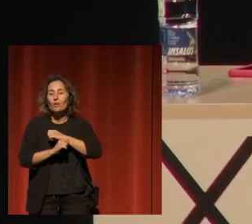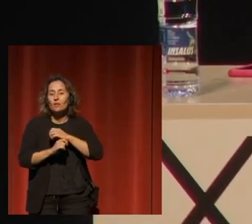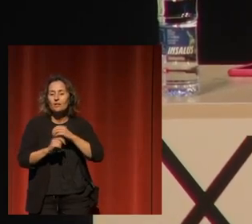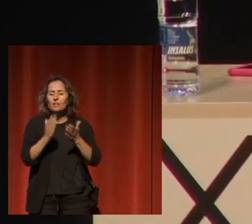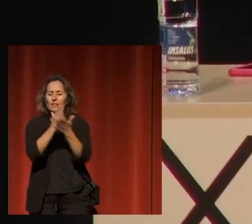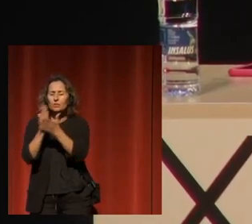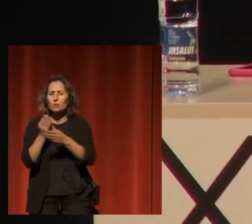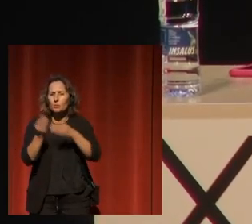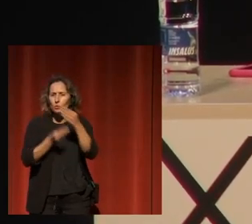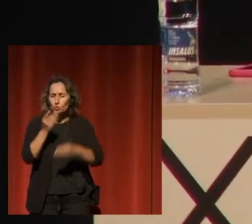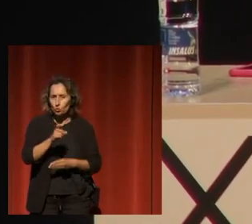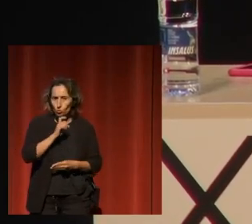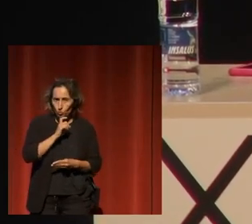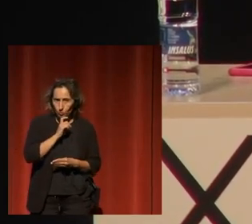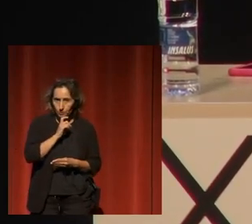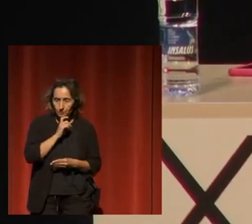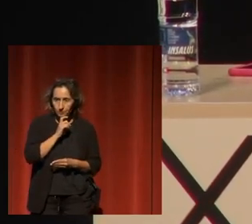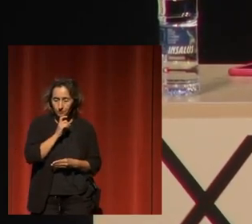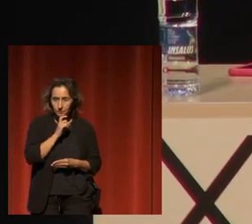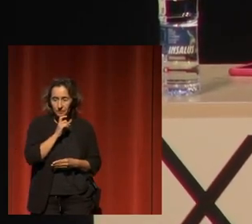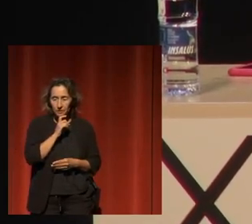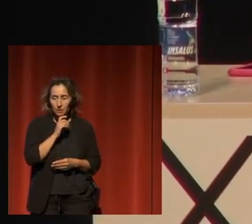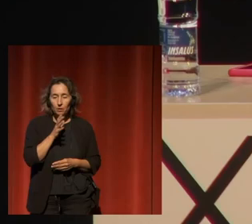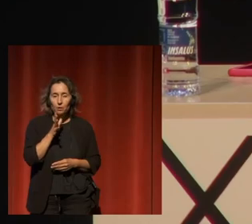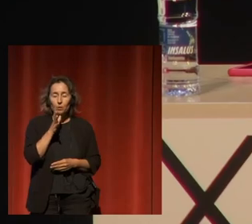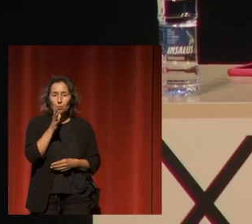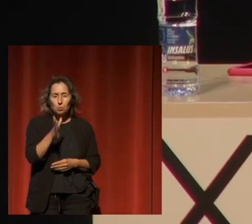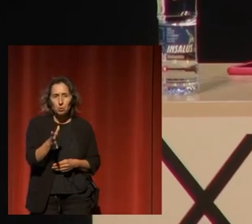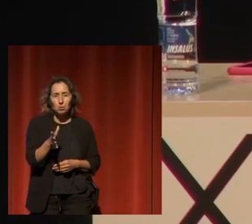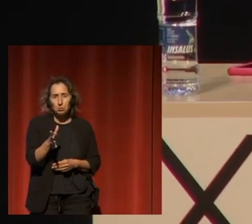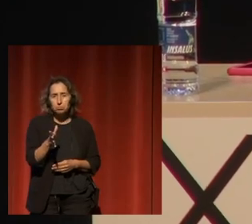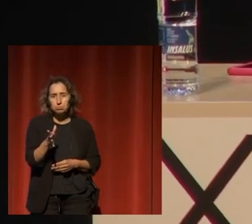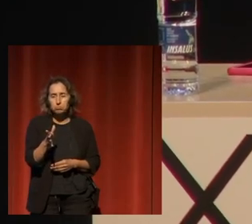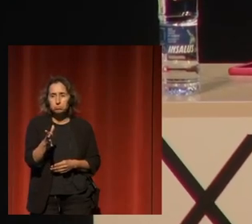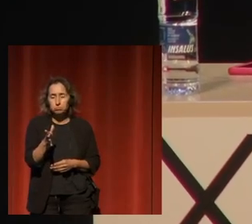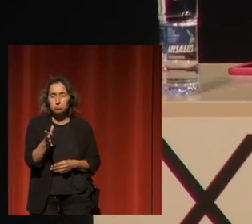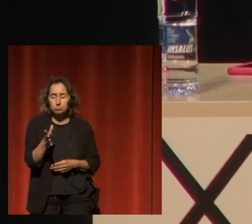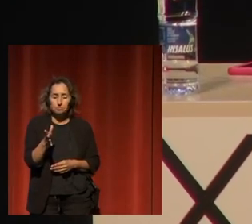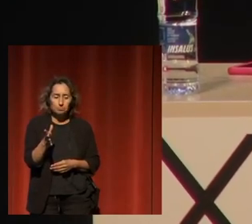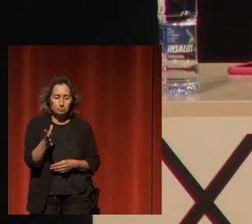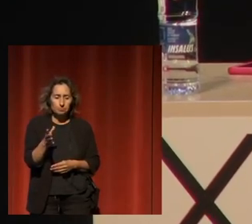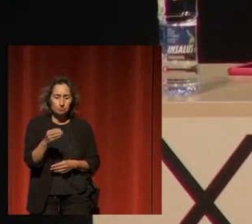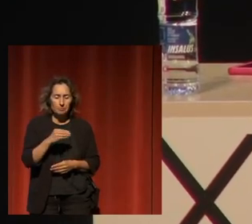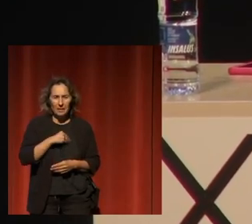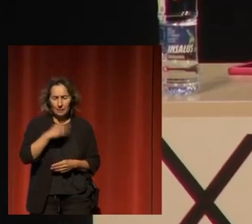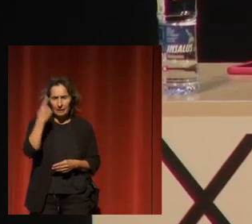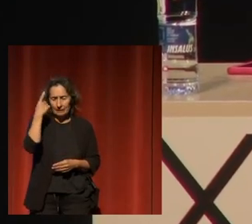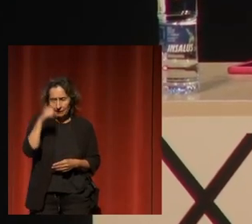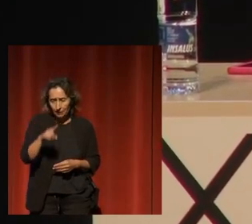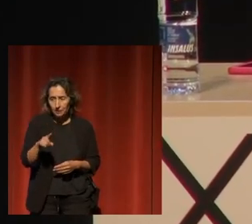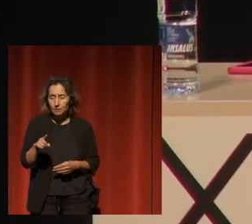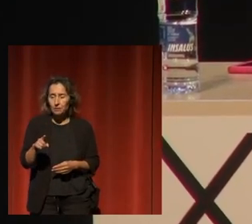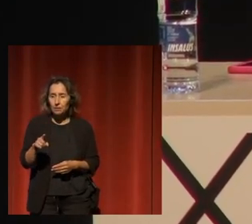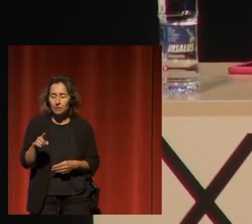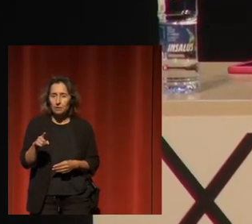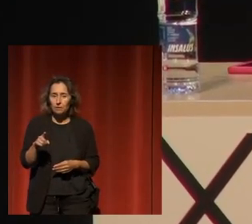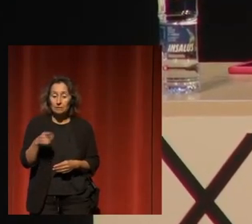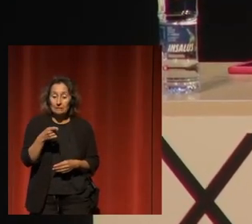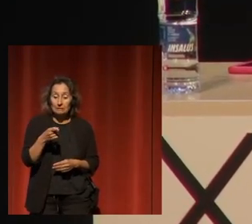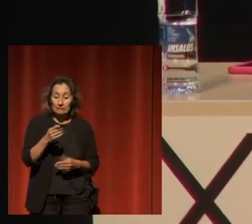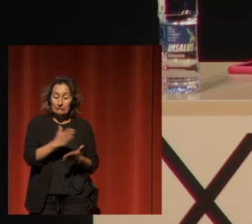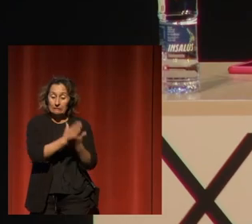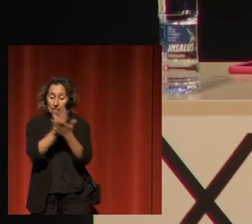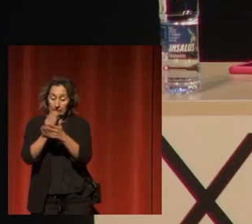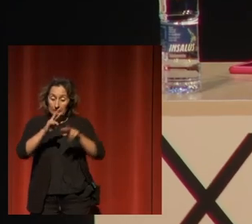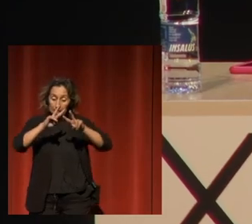este estudio porque creo que eh merece la pena saber Eh bueno que que es posible realizar este tipo de